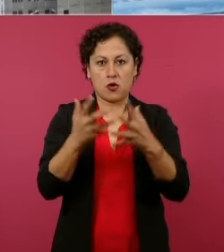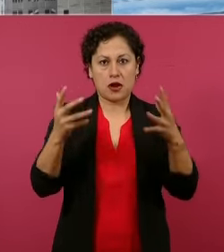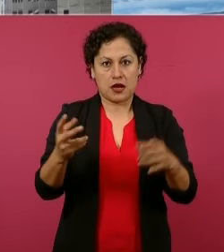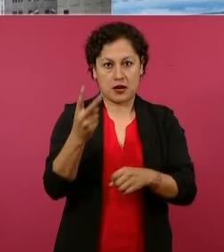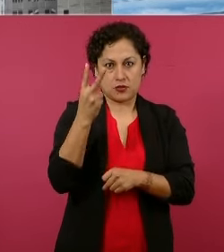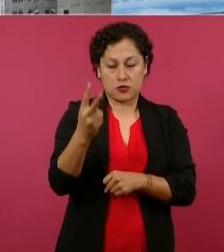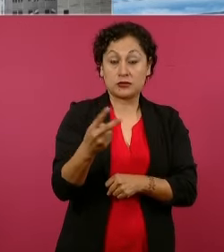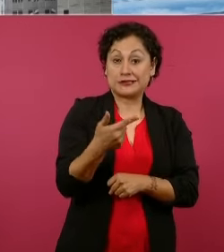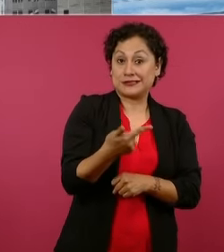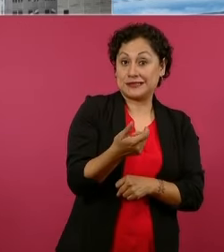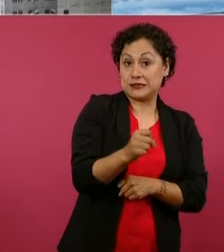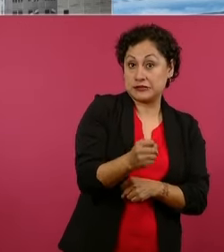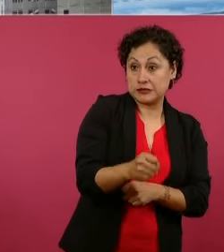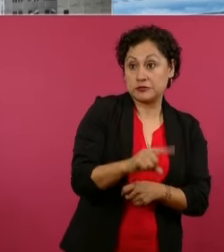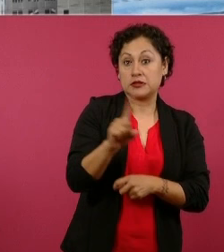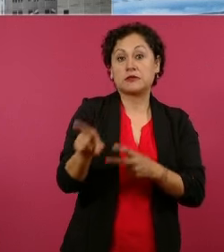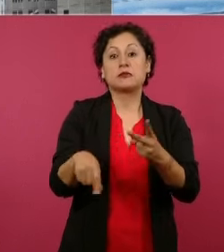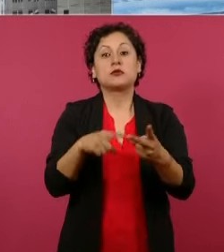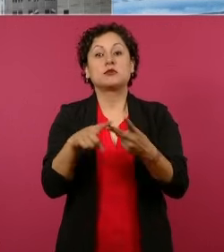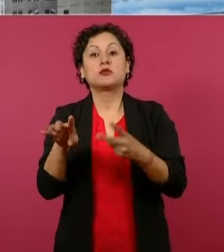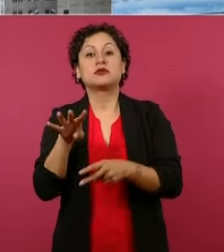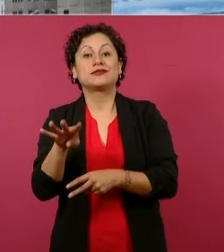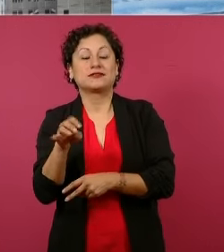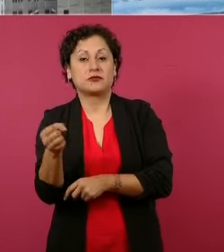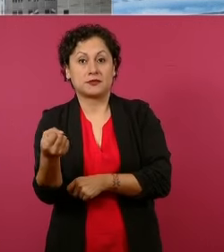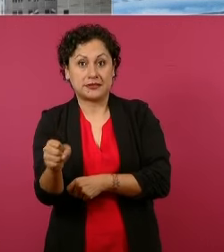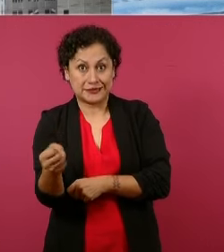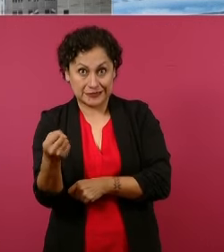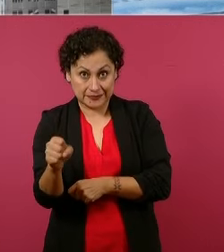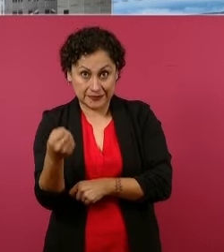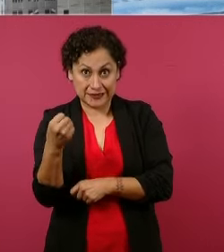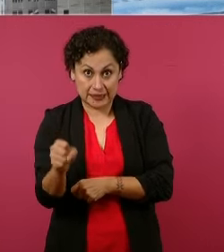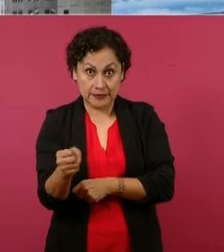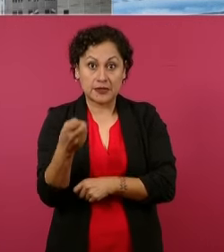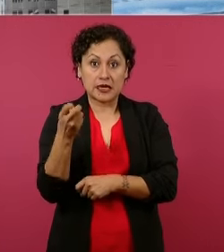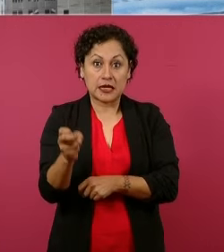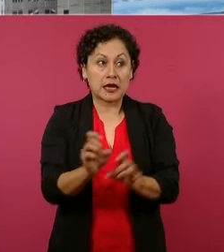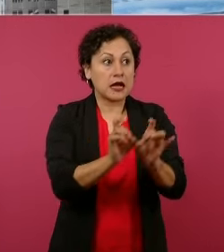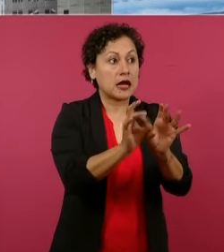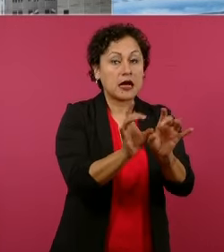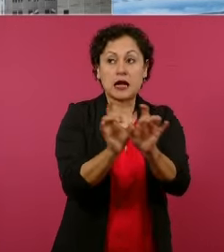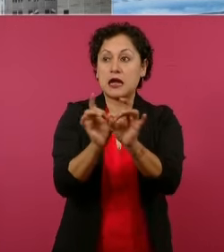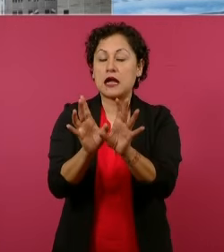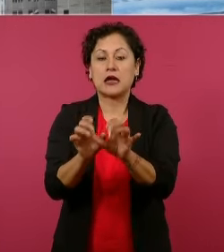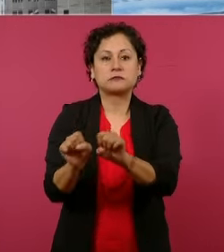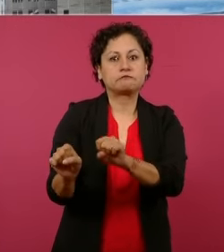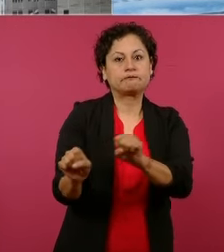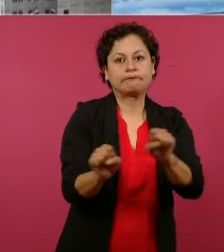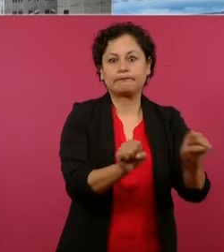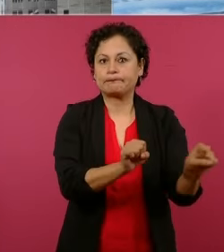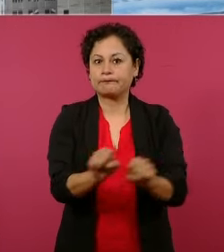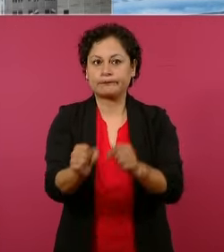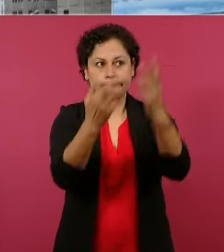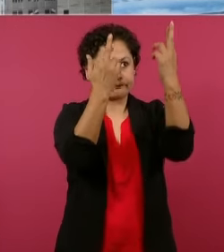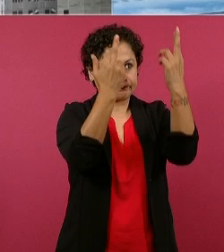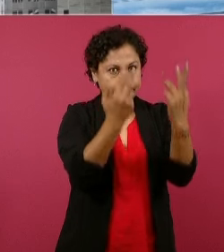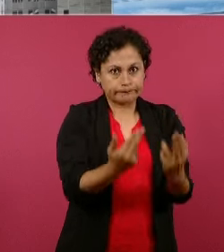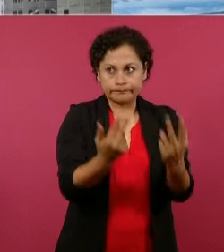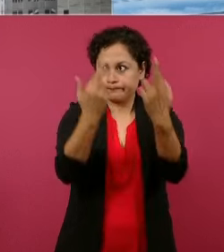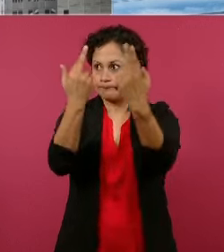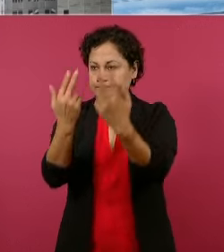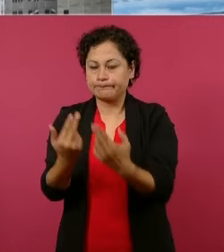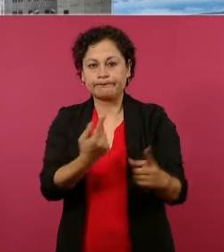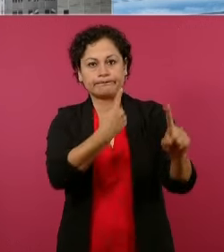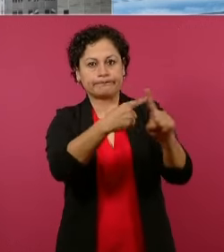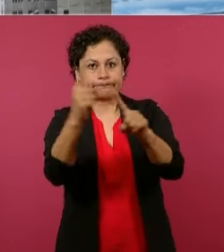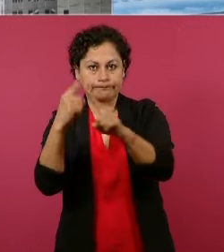7 de septiembre el 19 de septiembre también que tuvo afectaciones en diferentes eh en mucha infraestructura y también en